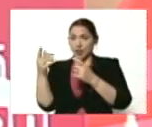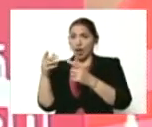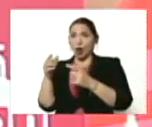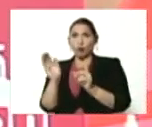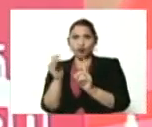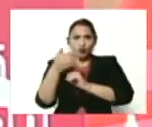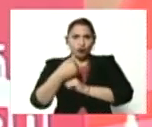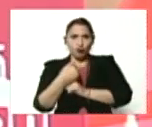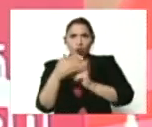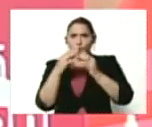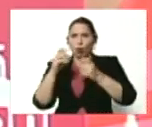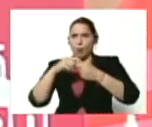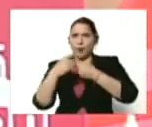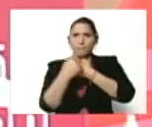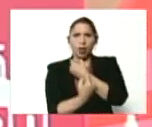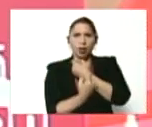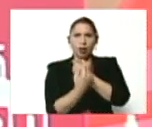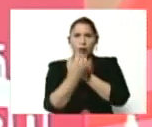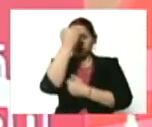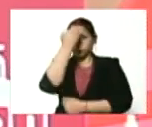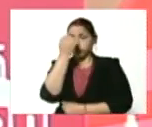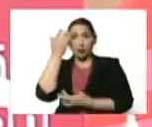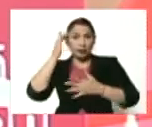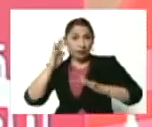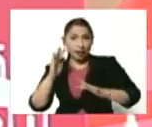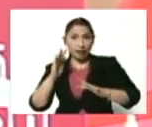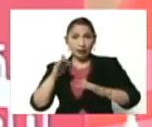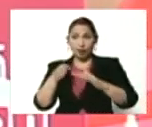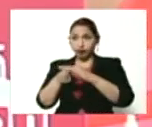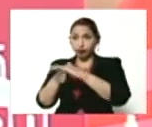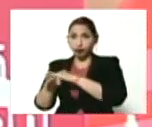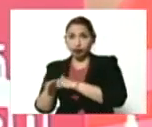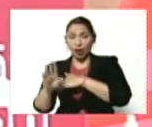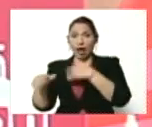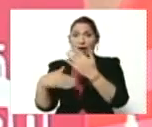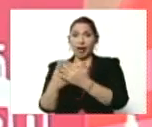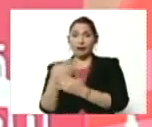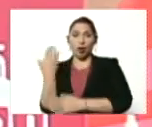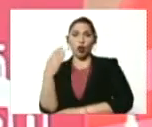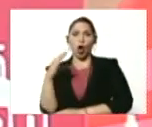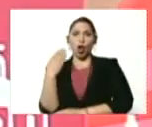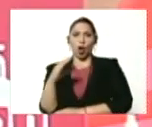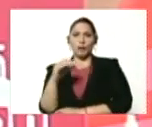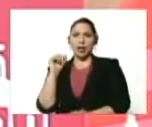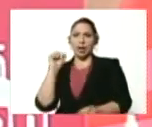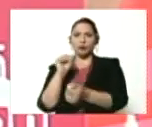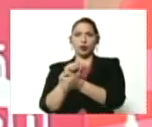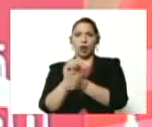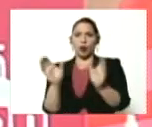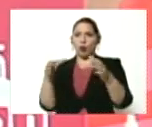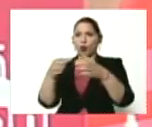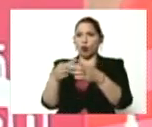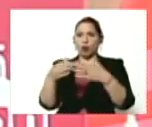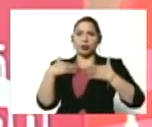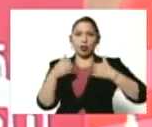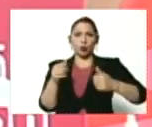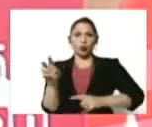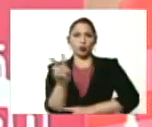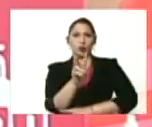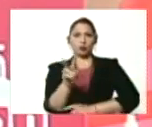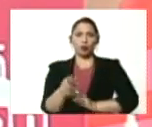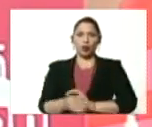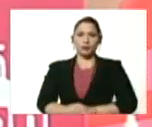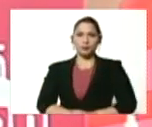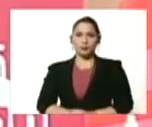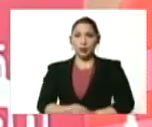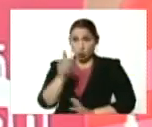los desertores, de todos los mercenarios, cuando intenta pasar a Colombia, pues fue capturado por los organismos de seguridad de Venezuela.